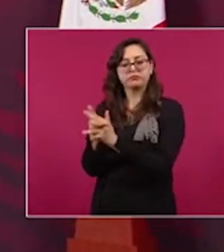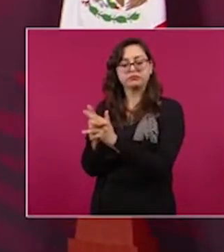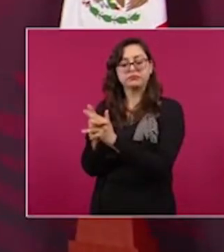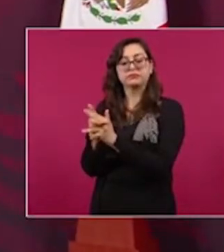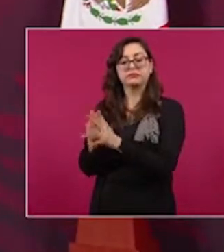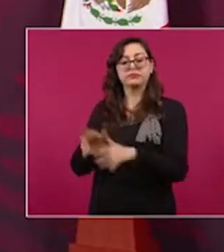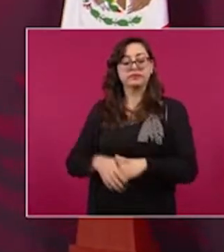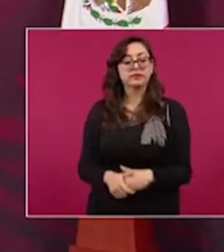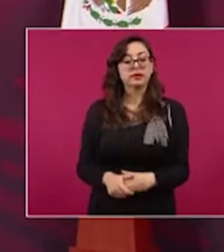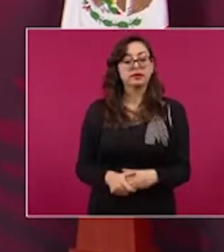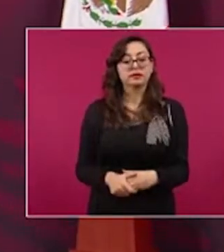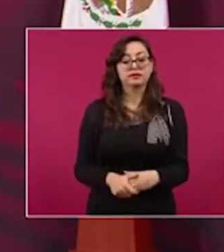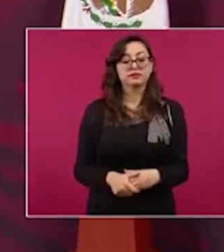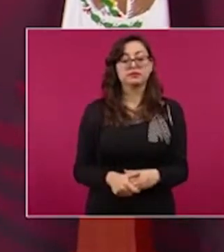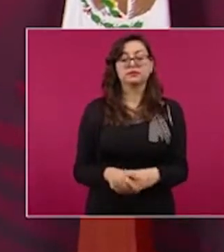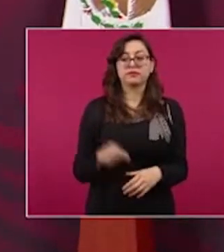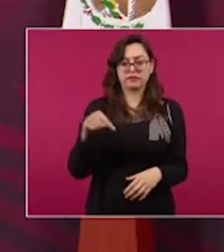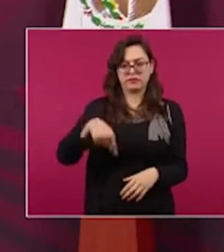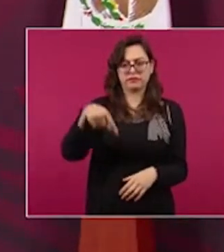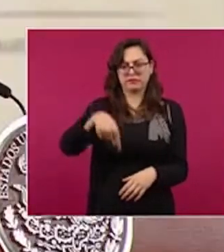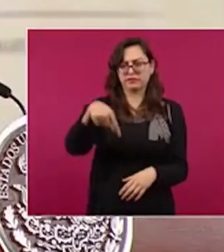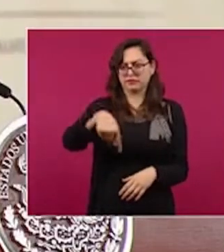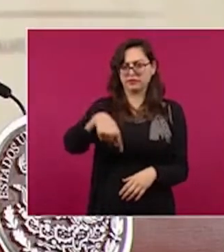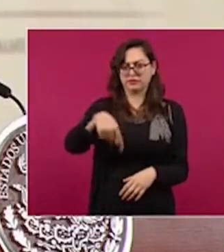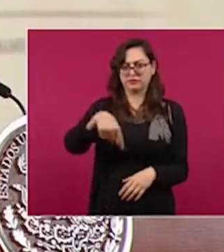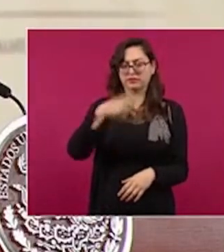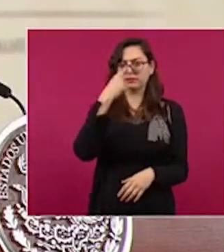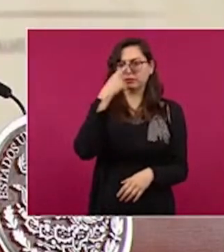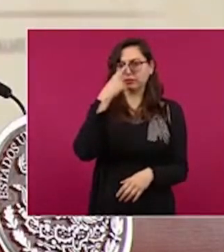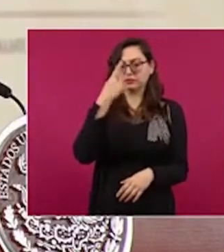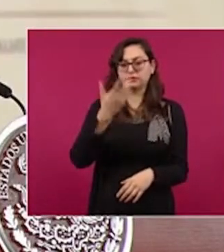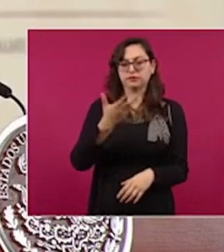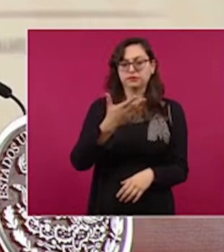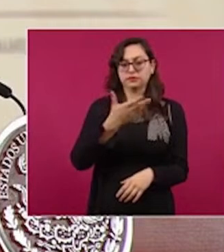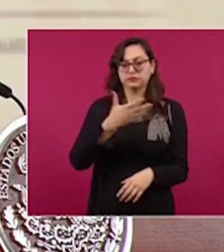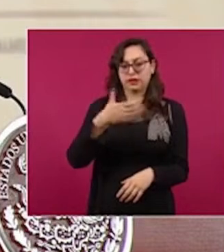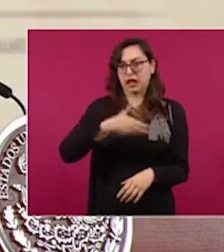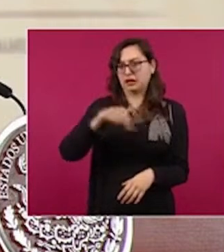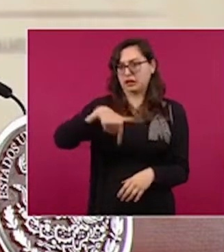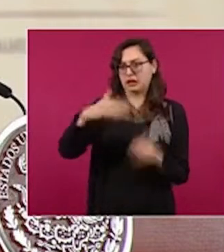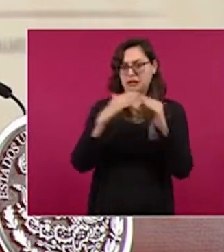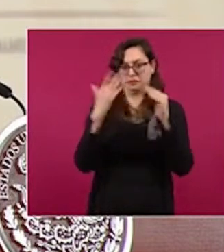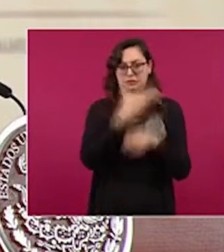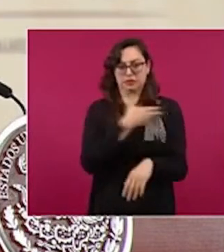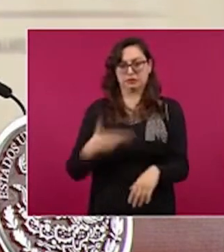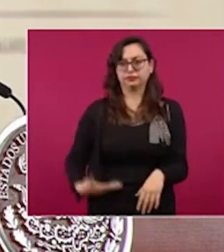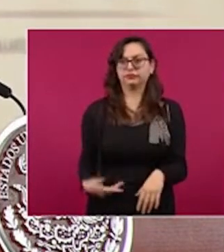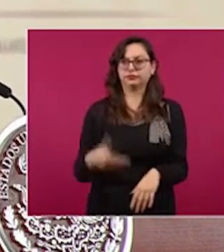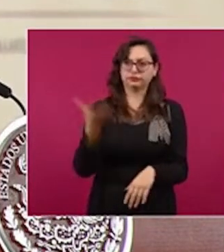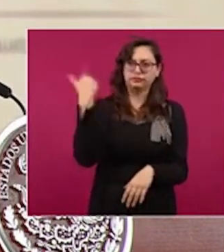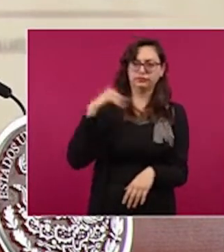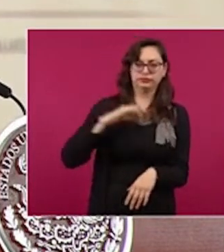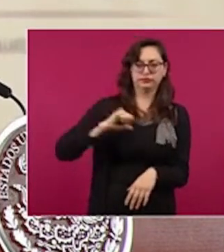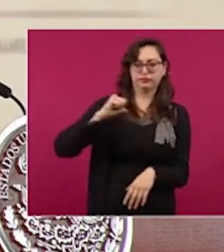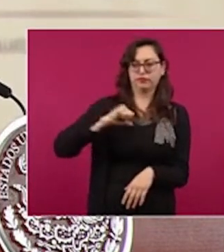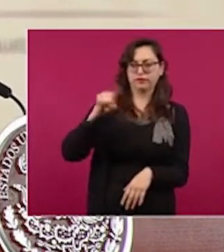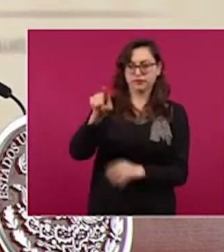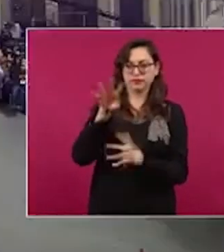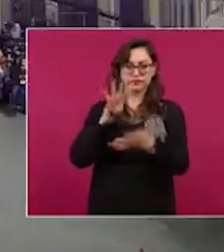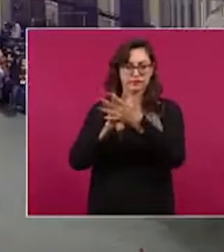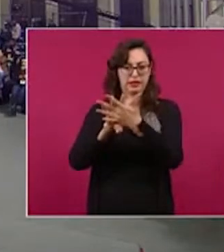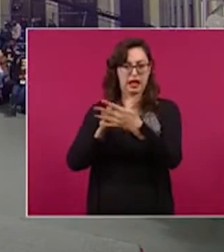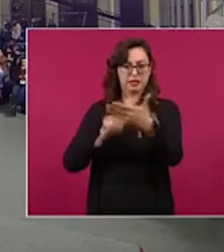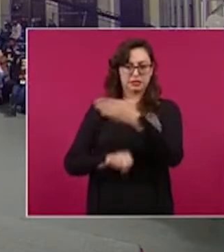de la Federación, el cual ordenó a los diputados federales que la presidencia del Consejo General del Instituto Nacional